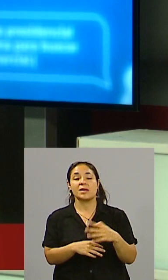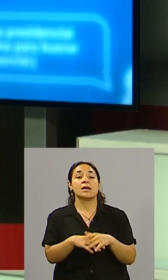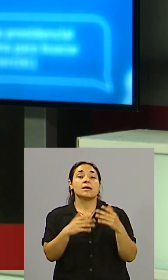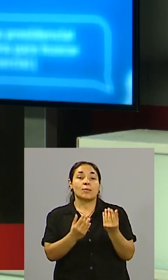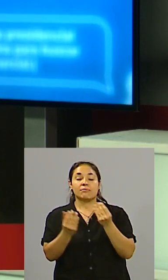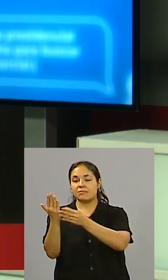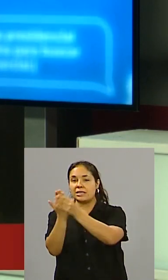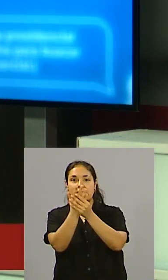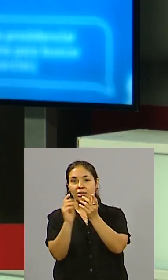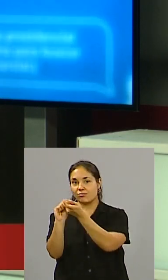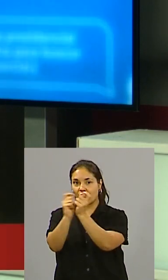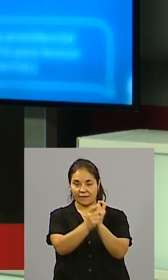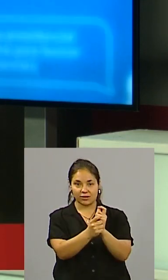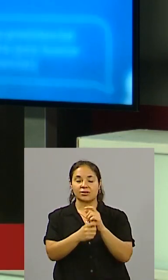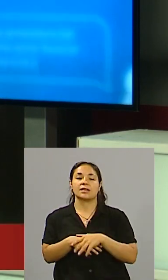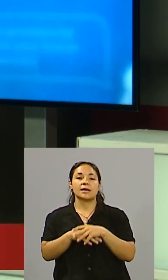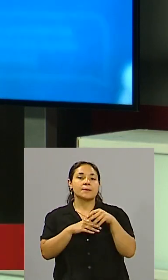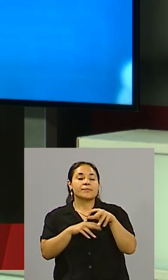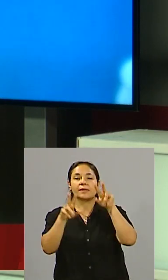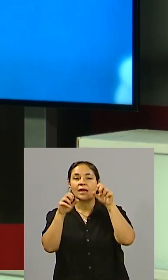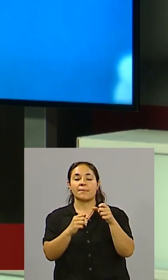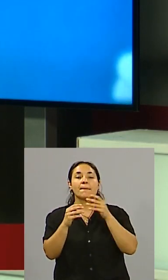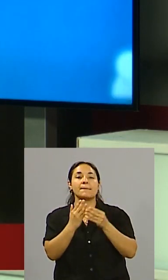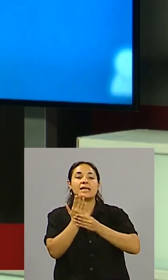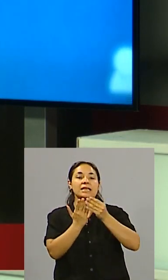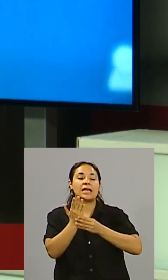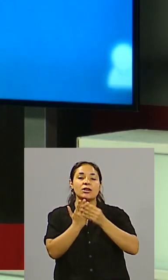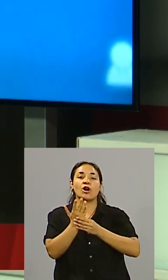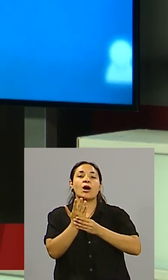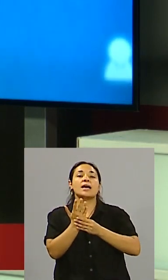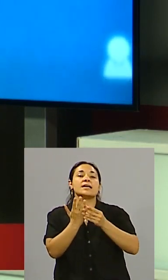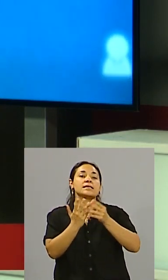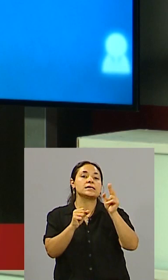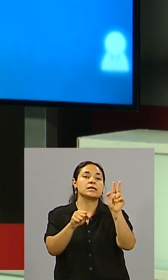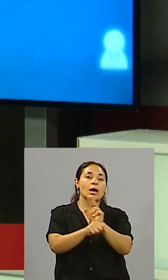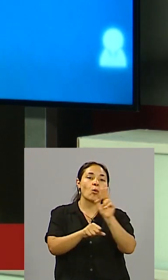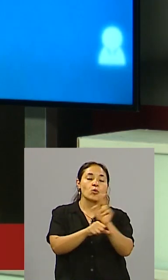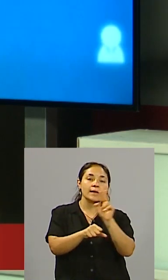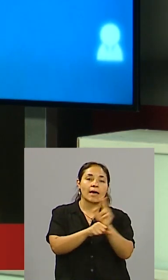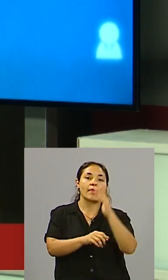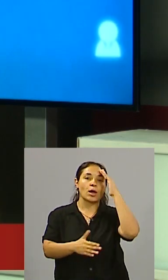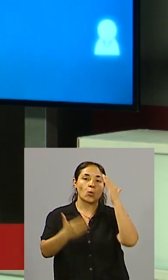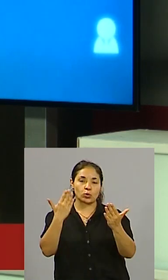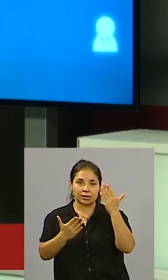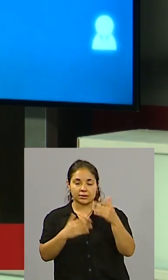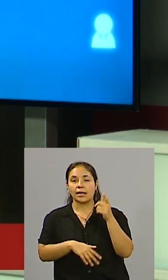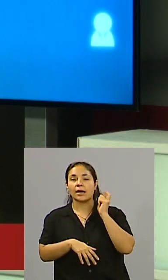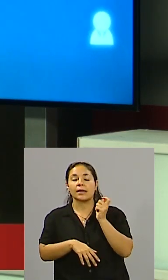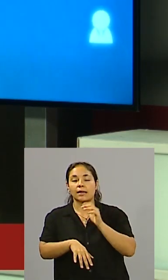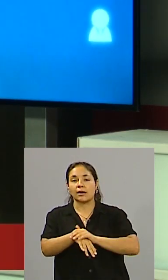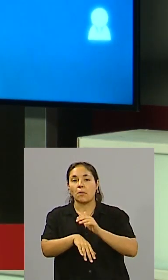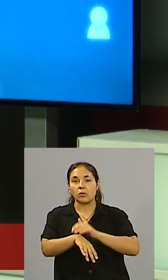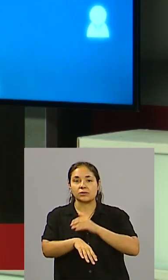provincia, uno de los tantos ministerios es el de Seguridad y Justicia, que está a cargo de María Mercedes Ruz. La